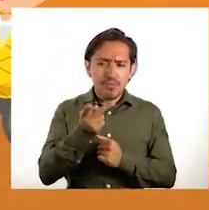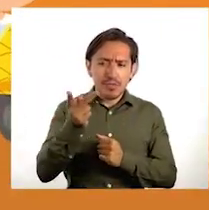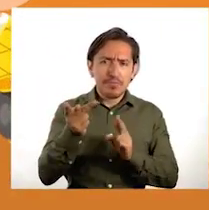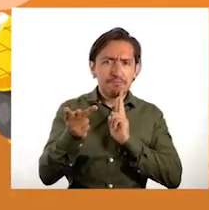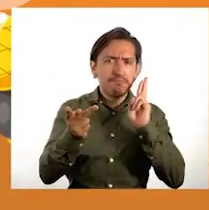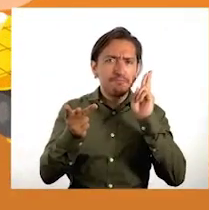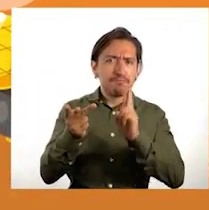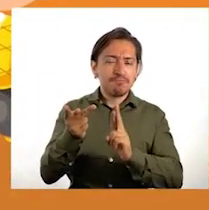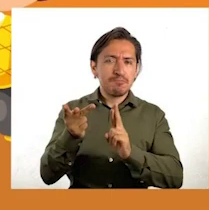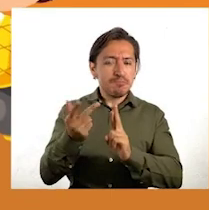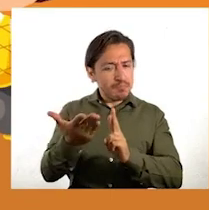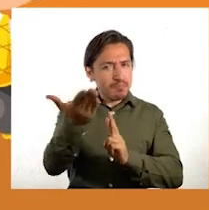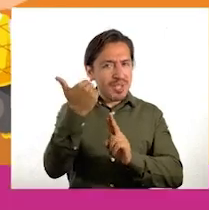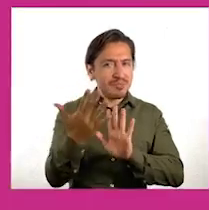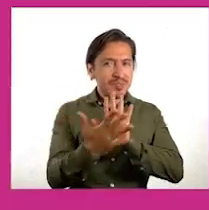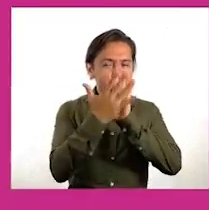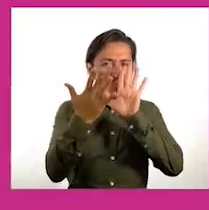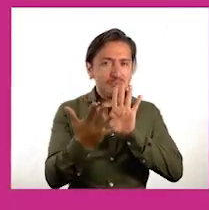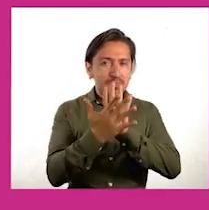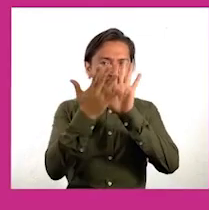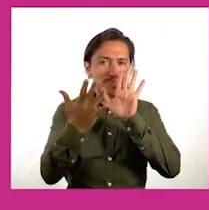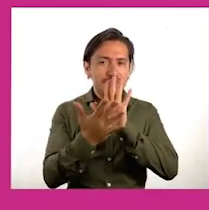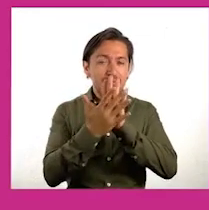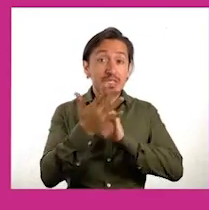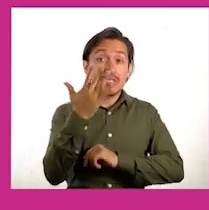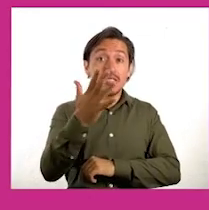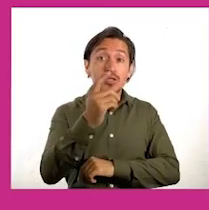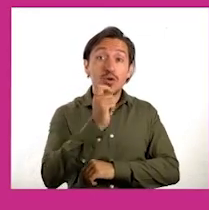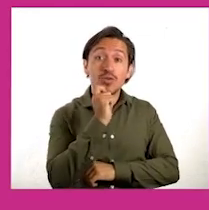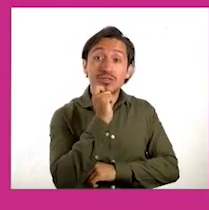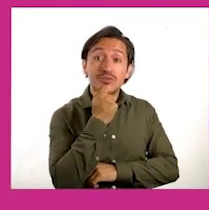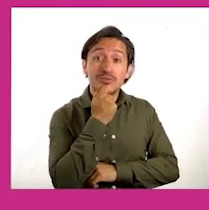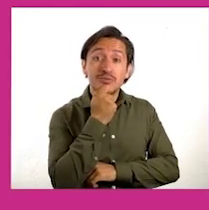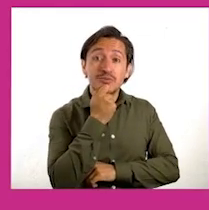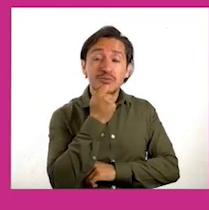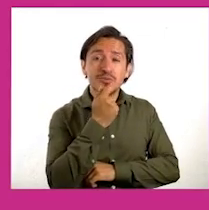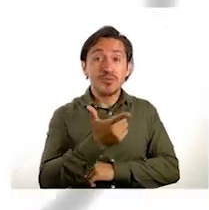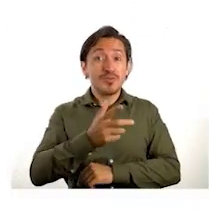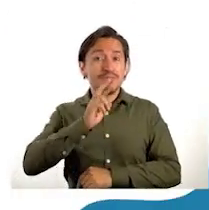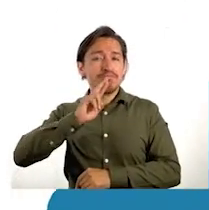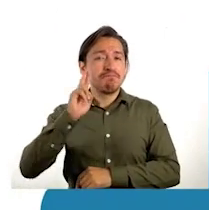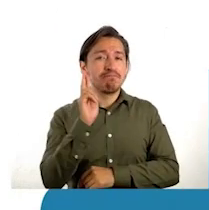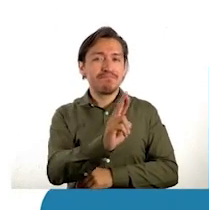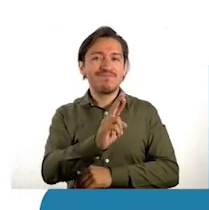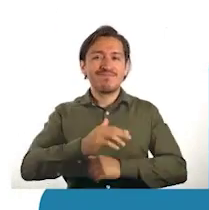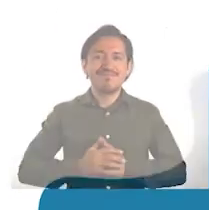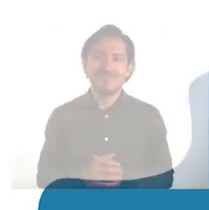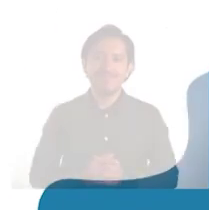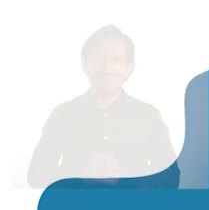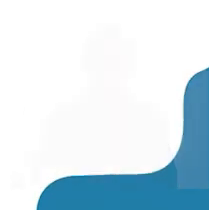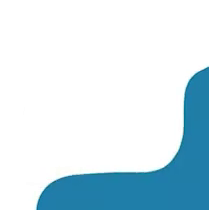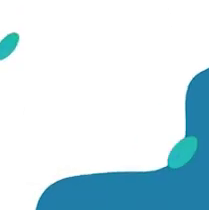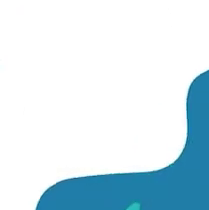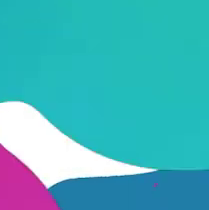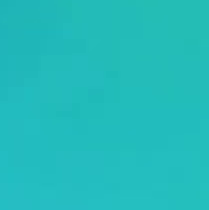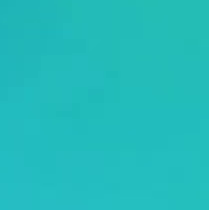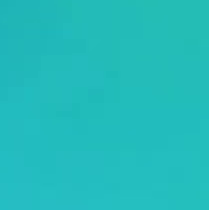la pregunta, ven a participar. Hay 5 segundos, vamos a contestar.